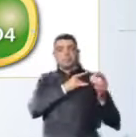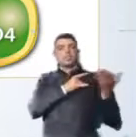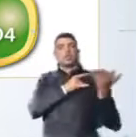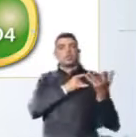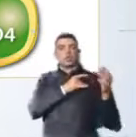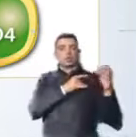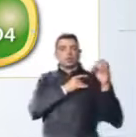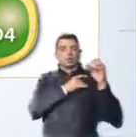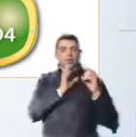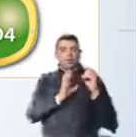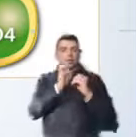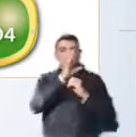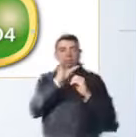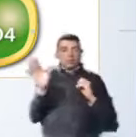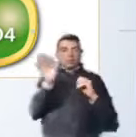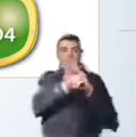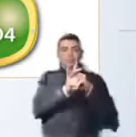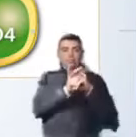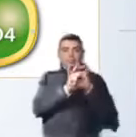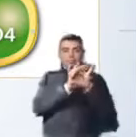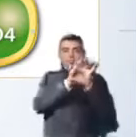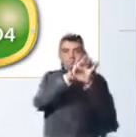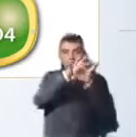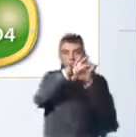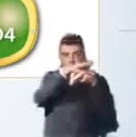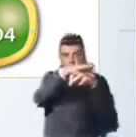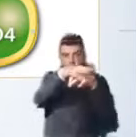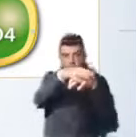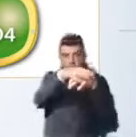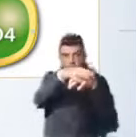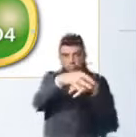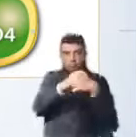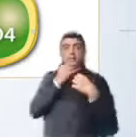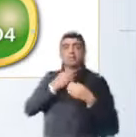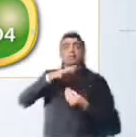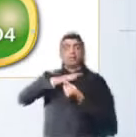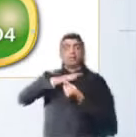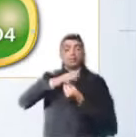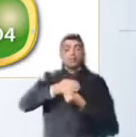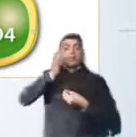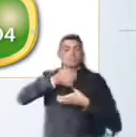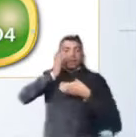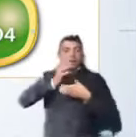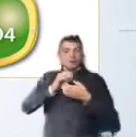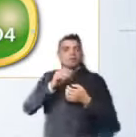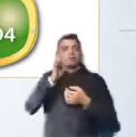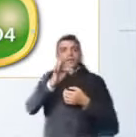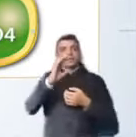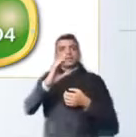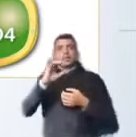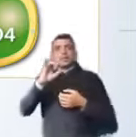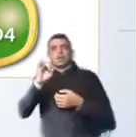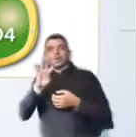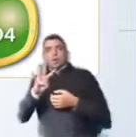Ganoderma lucidum, tenemos la posibilidad de activar más este linfocito TSD4, este linfocito ayudador, que a su vez va a activar